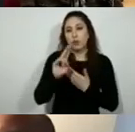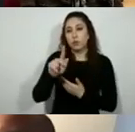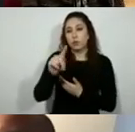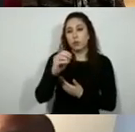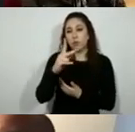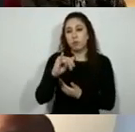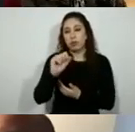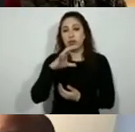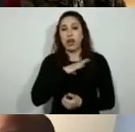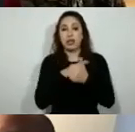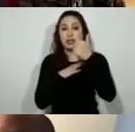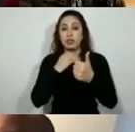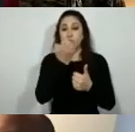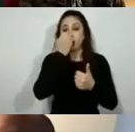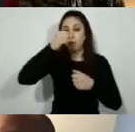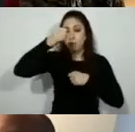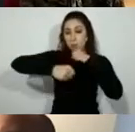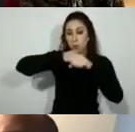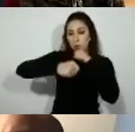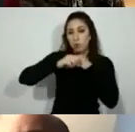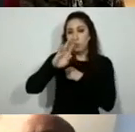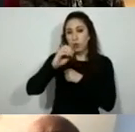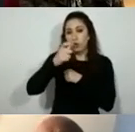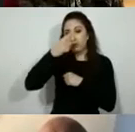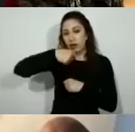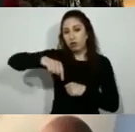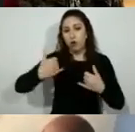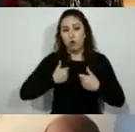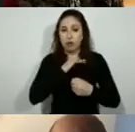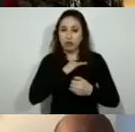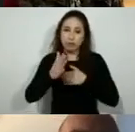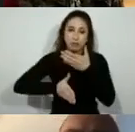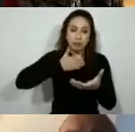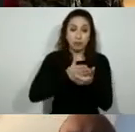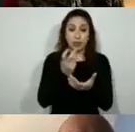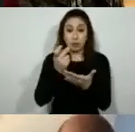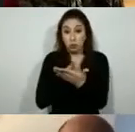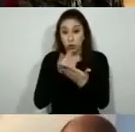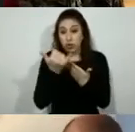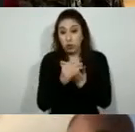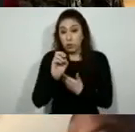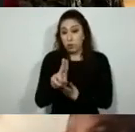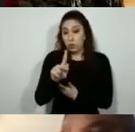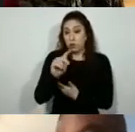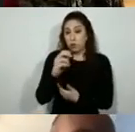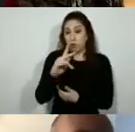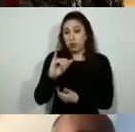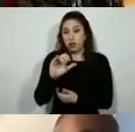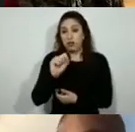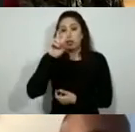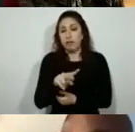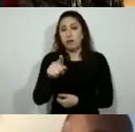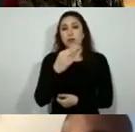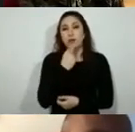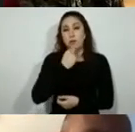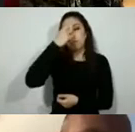box profesional para nuestros jóvenes. Por lo tanto, las utopías son lugares para la realización de